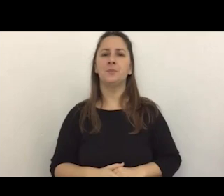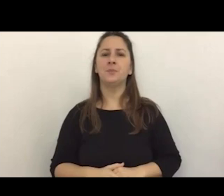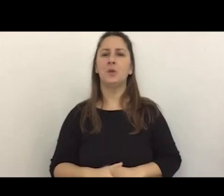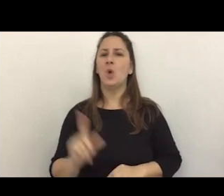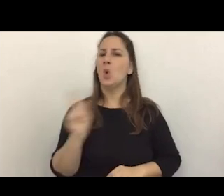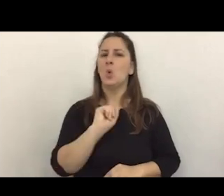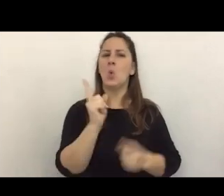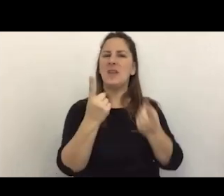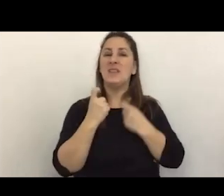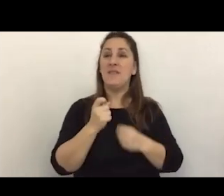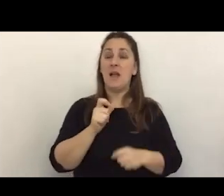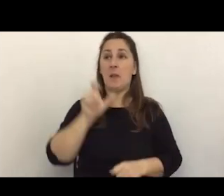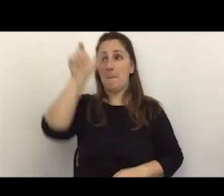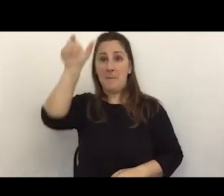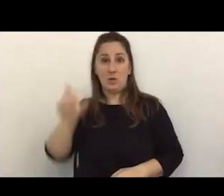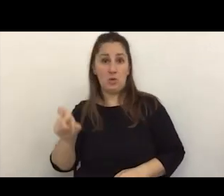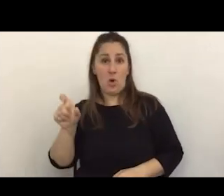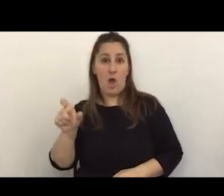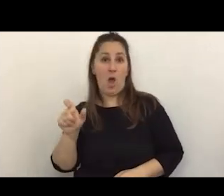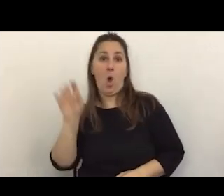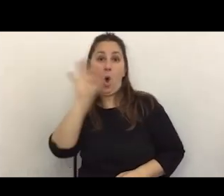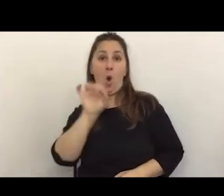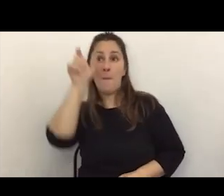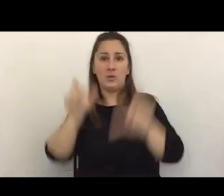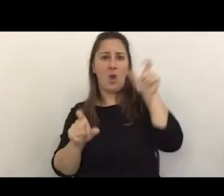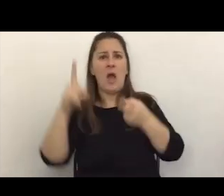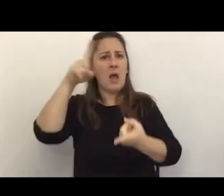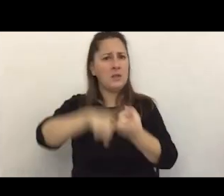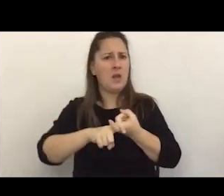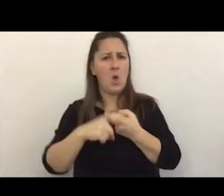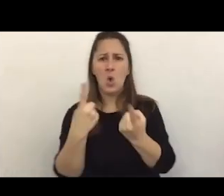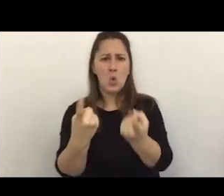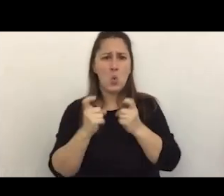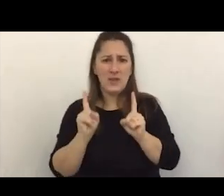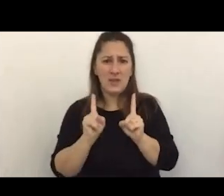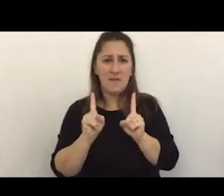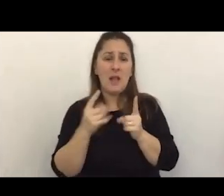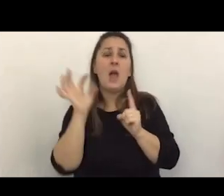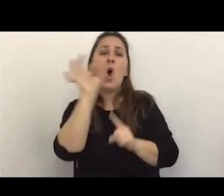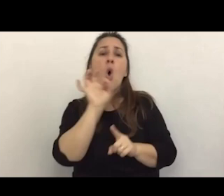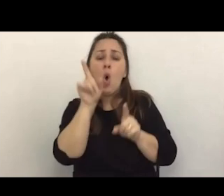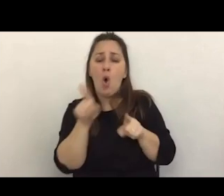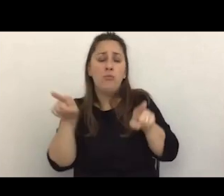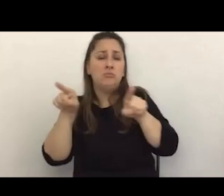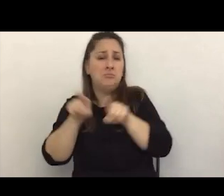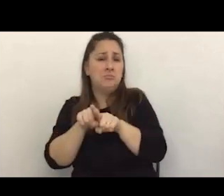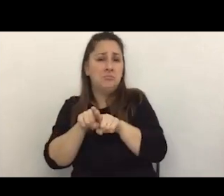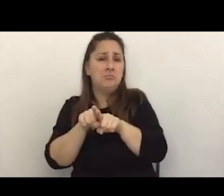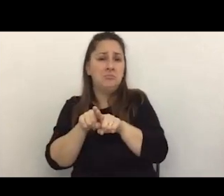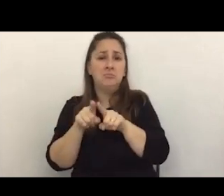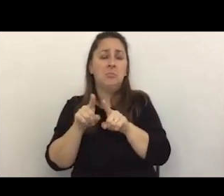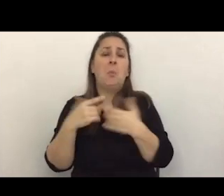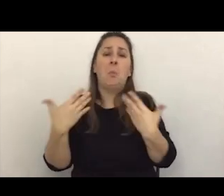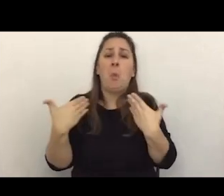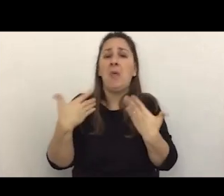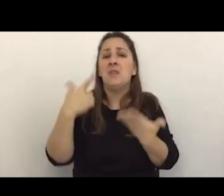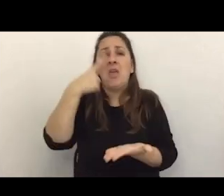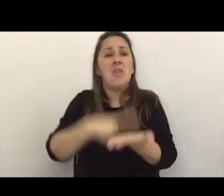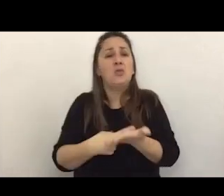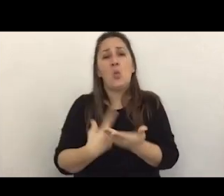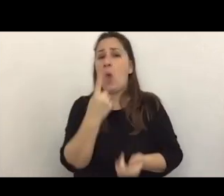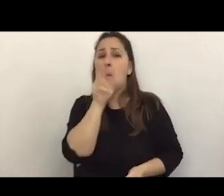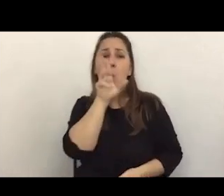sujeto o los sujetos estén casados o que lo hagan en pareja. O sea, puede ser la decisión de una mujer